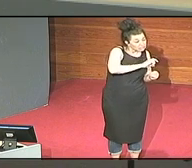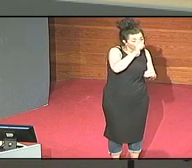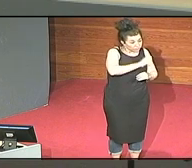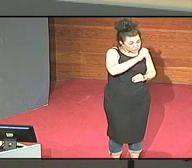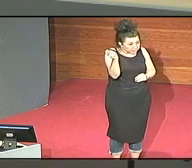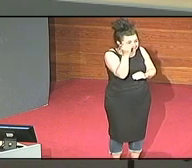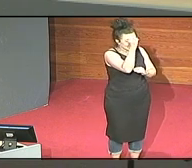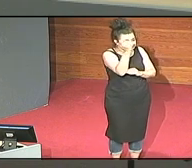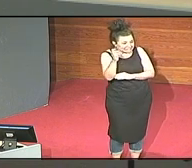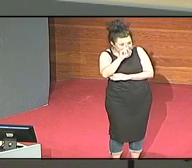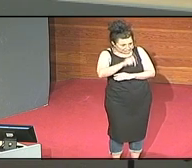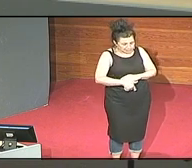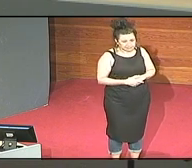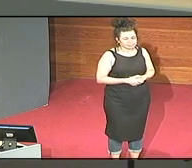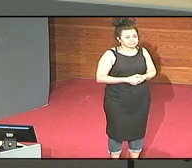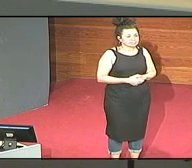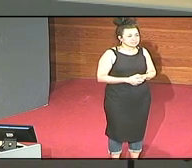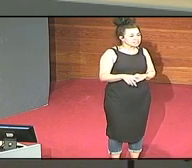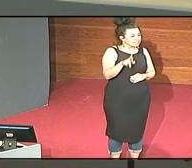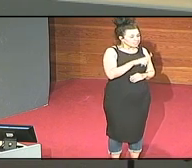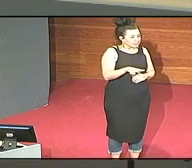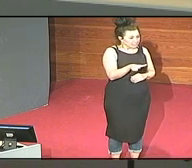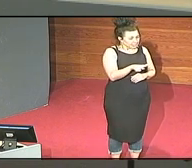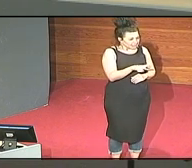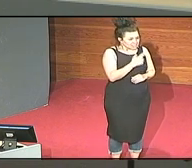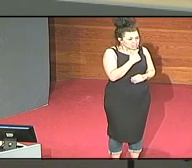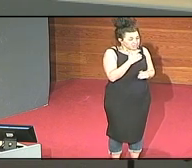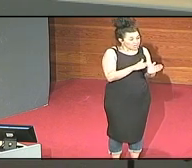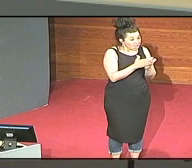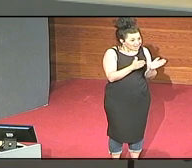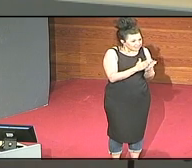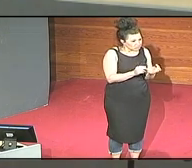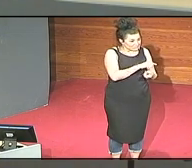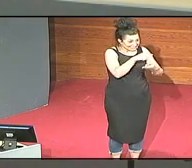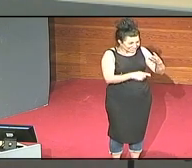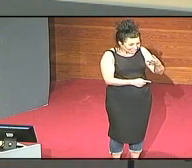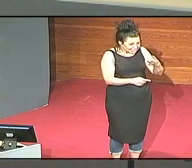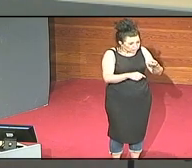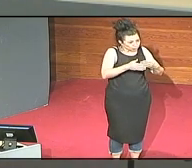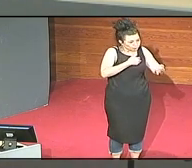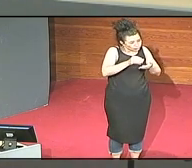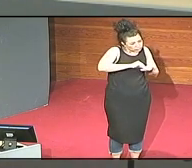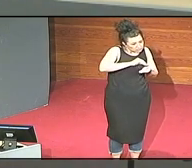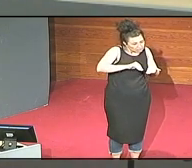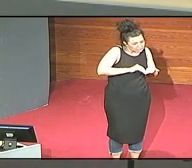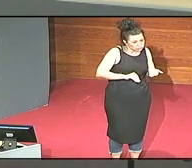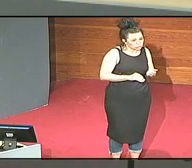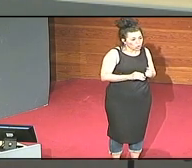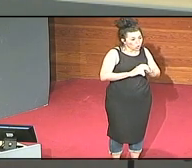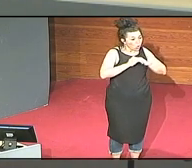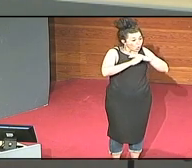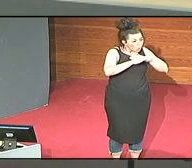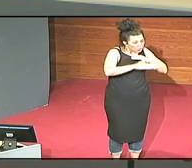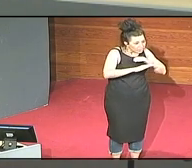tan decía que saber es autor de los libros océano áfrica publicado en el año 2014 hijos del nilo